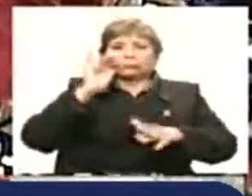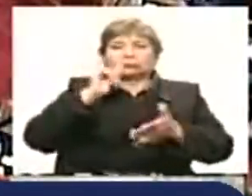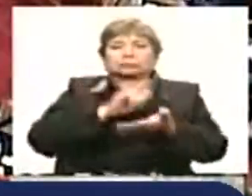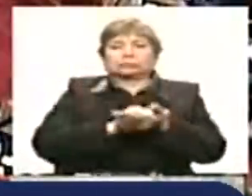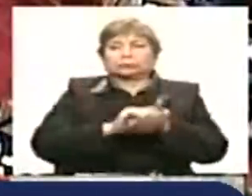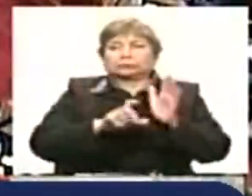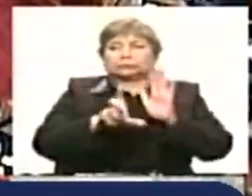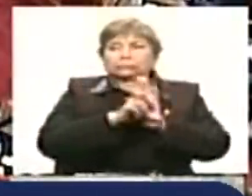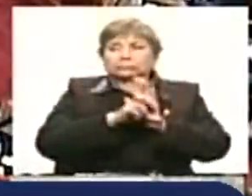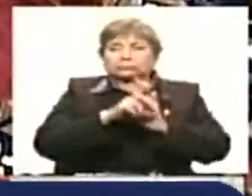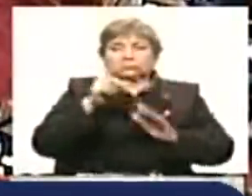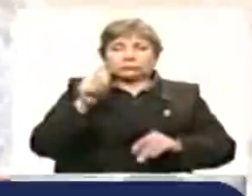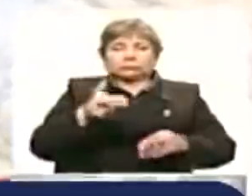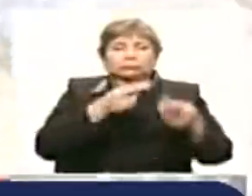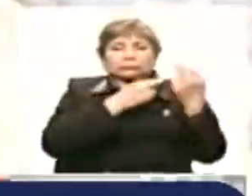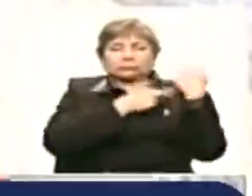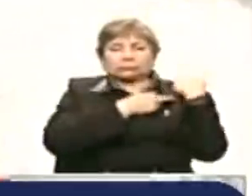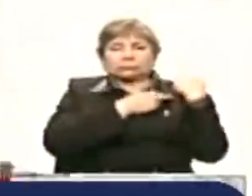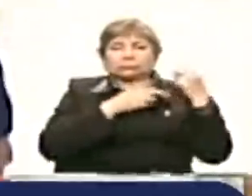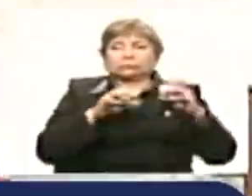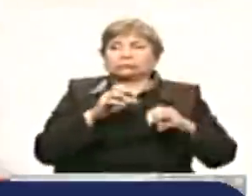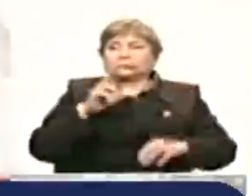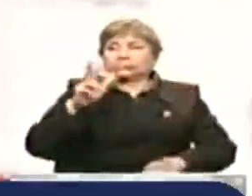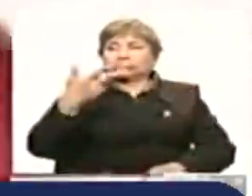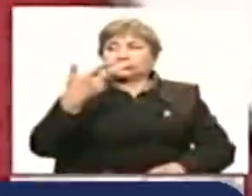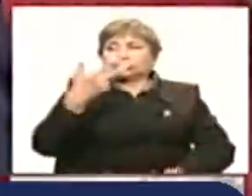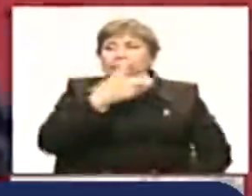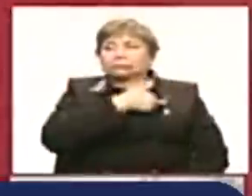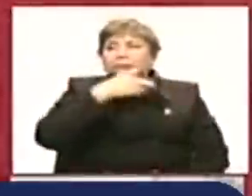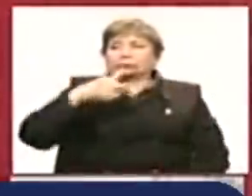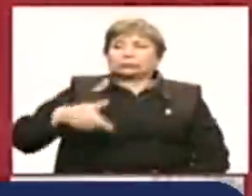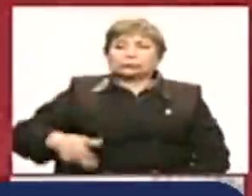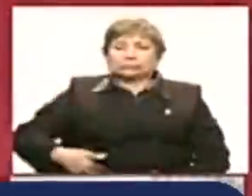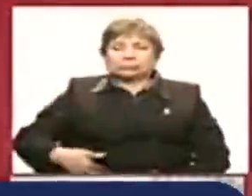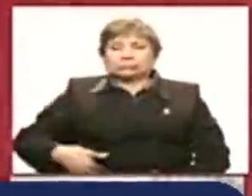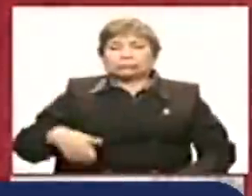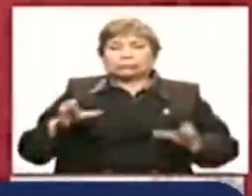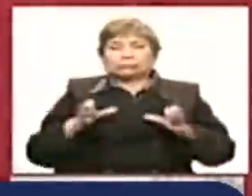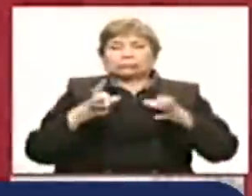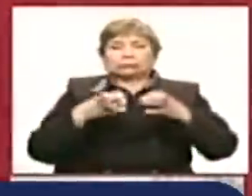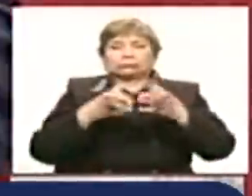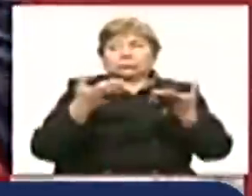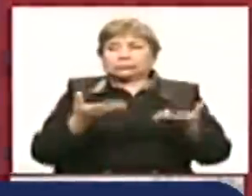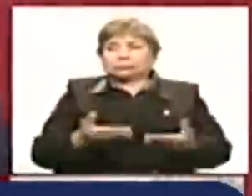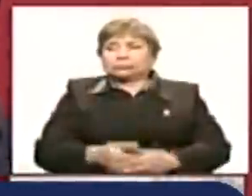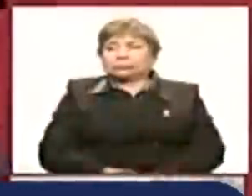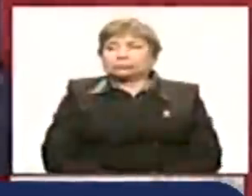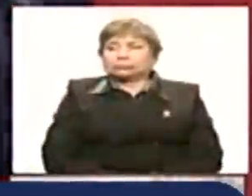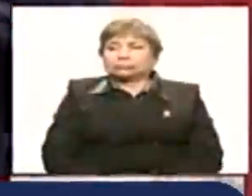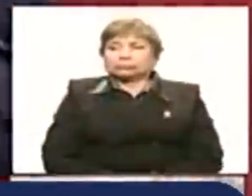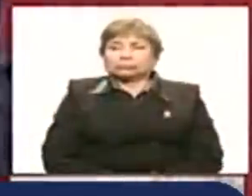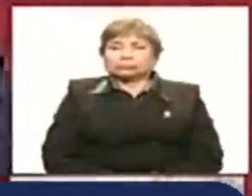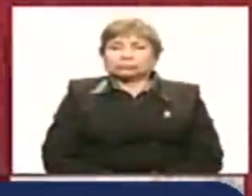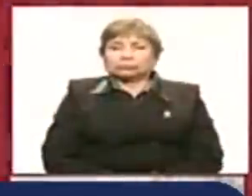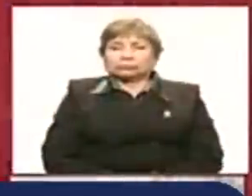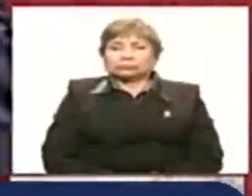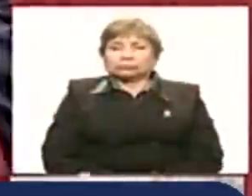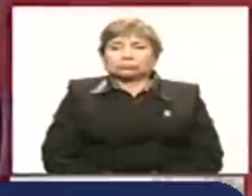ley para asumir el cargo de tercera vicepresidenta del Congreso de la República.